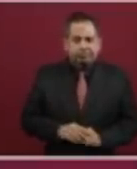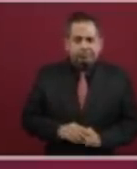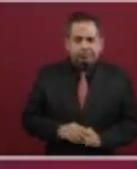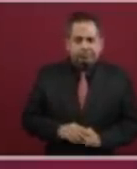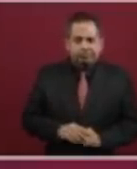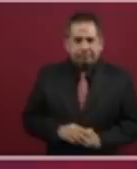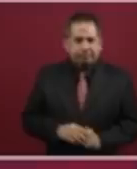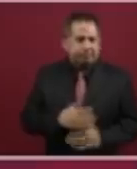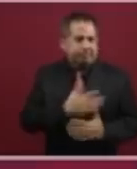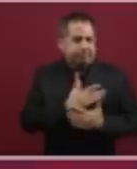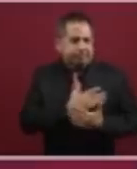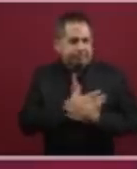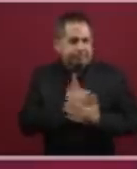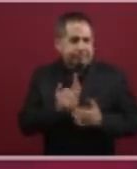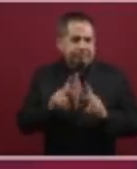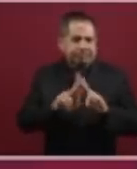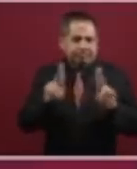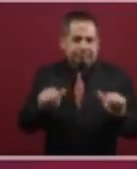amor y paz,